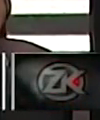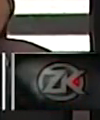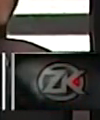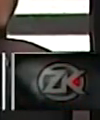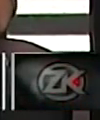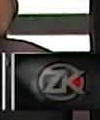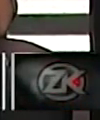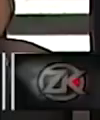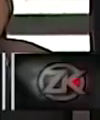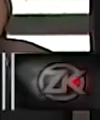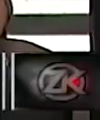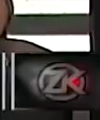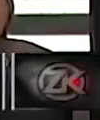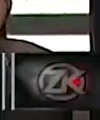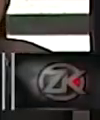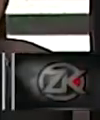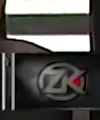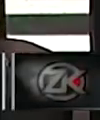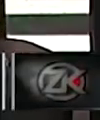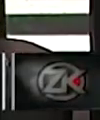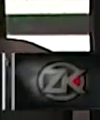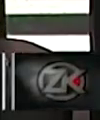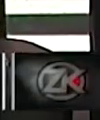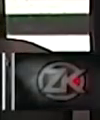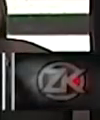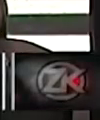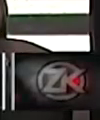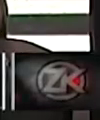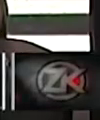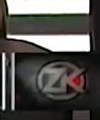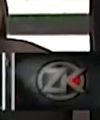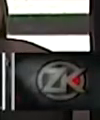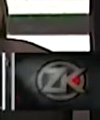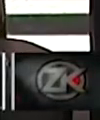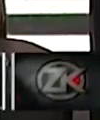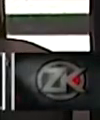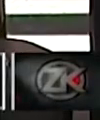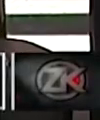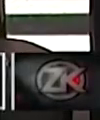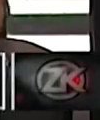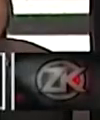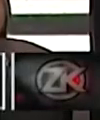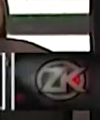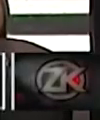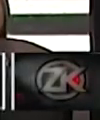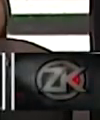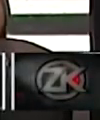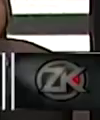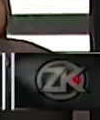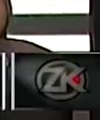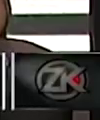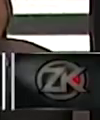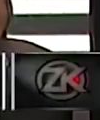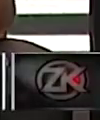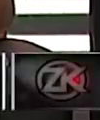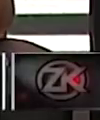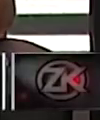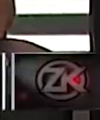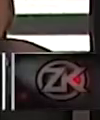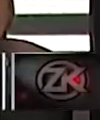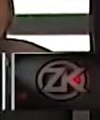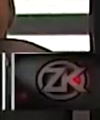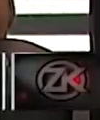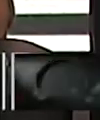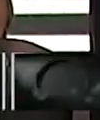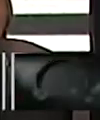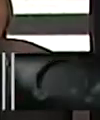la sintonía, sintonía A y B. Hoy voy a estar en sintonía B. Así que si los muchachos me van a disculpar, jóvenes. No voy a decir